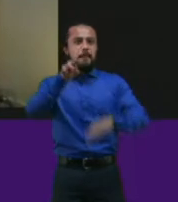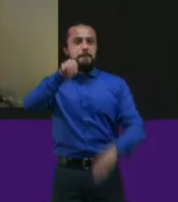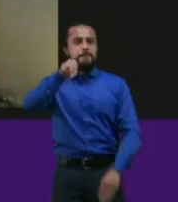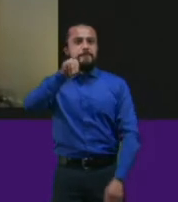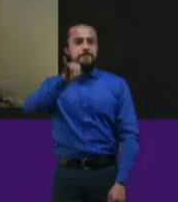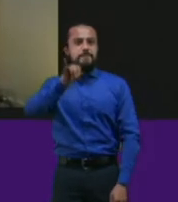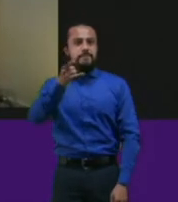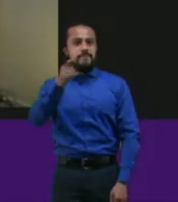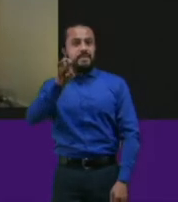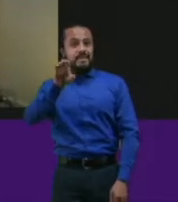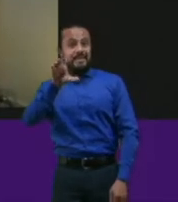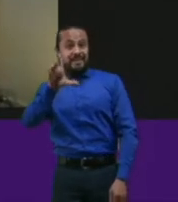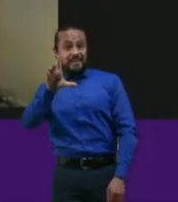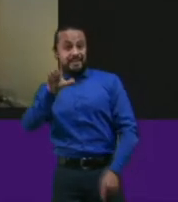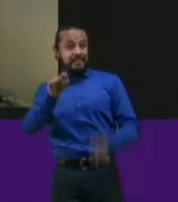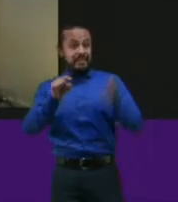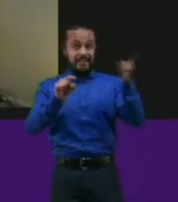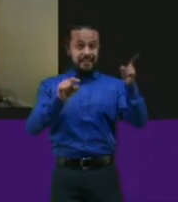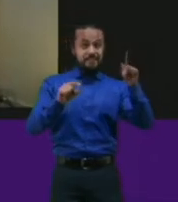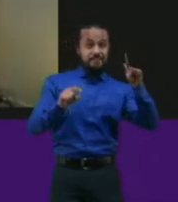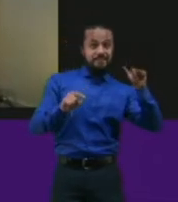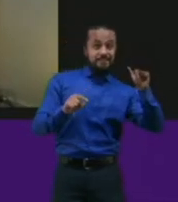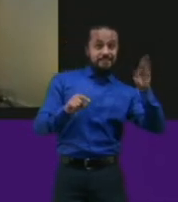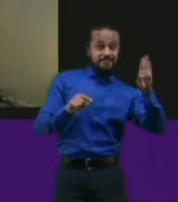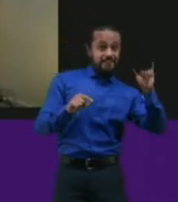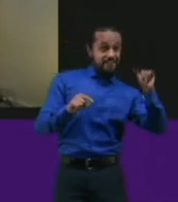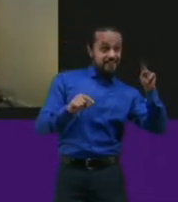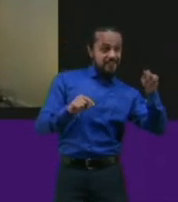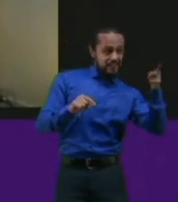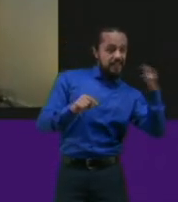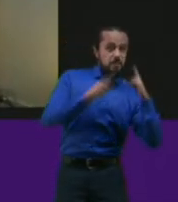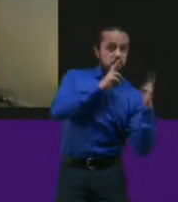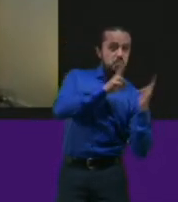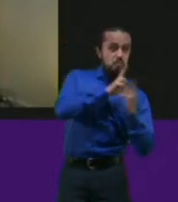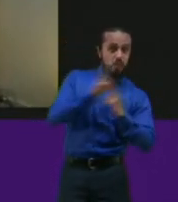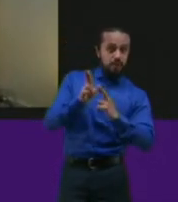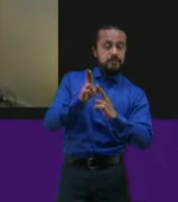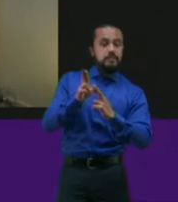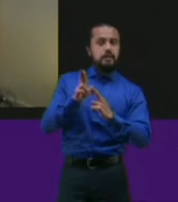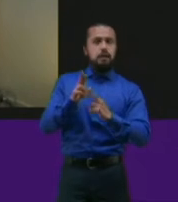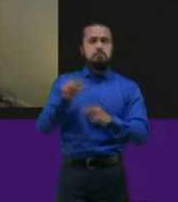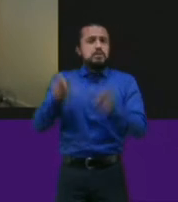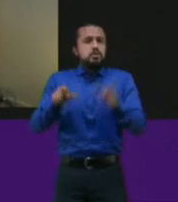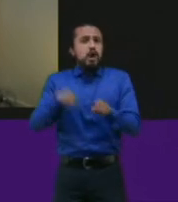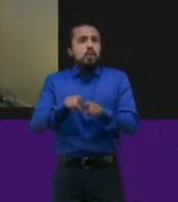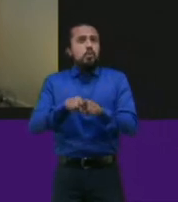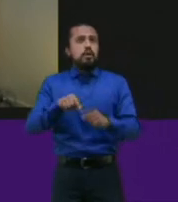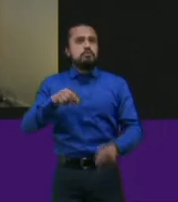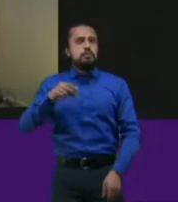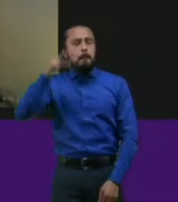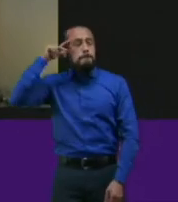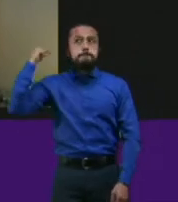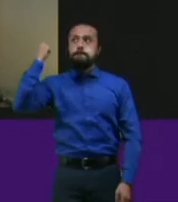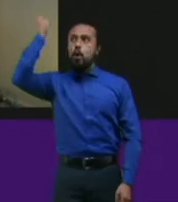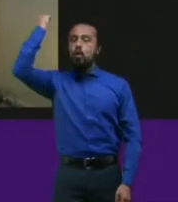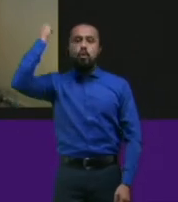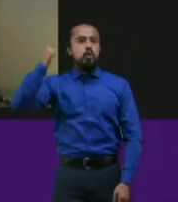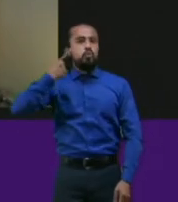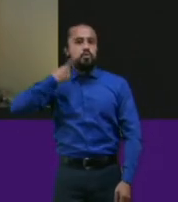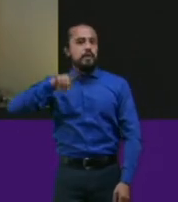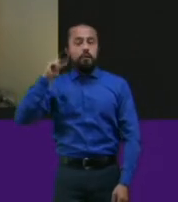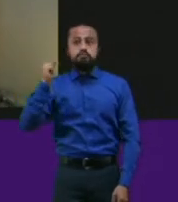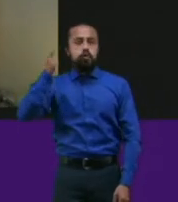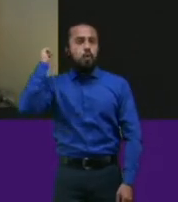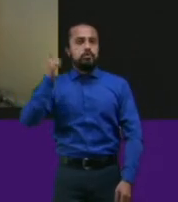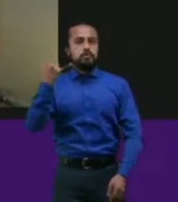dice Fabián. Nos están viendo personas que simplemente se les prendió la llamita de ve, yo quiero emprender, quiero que sea además un